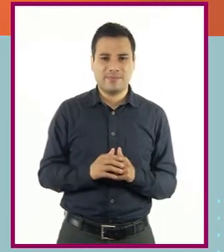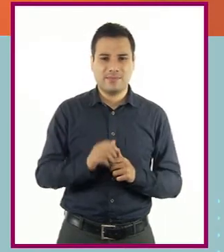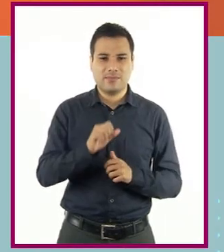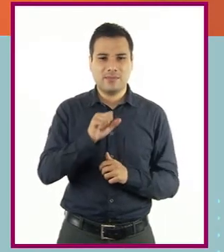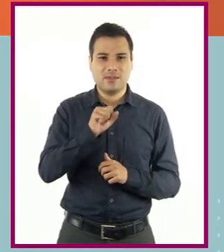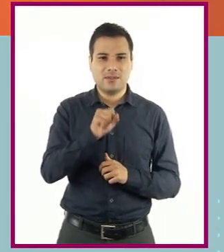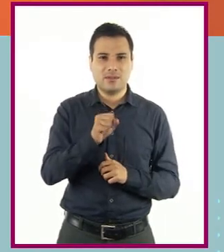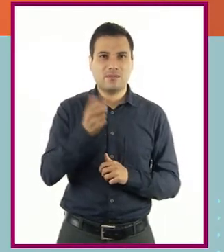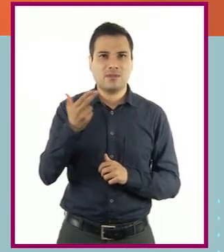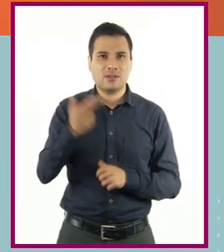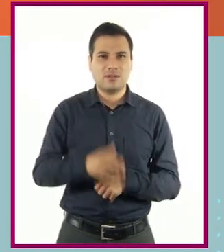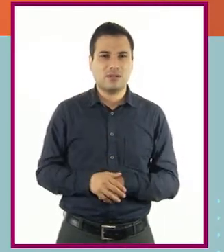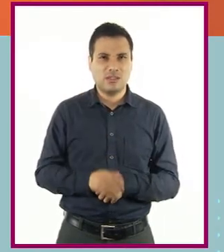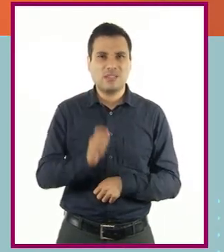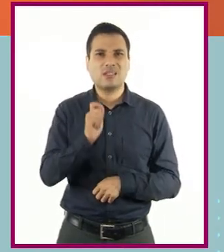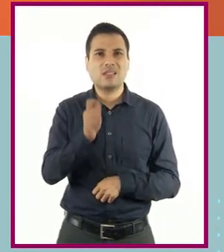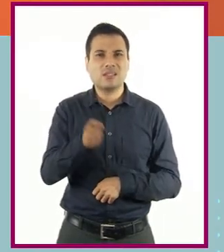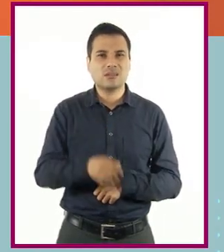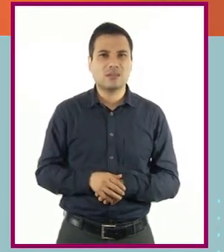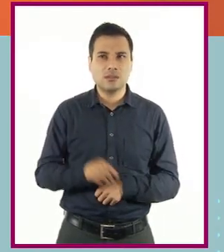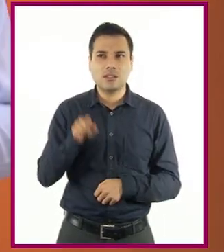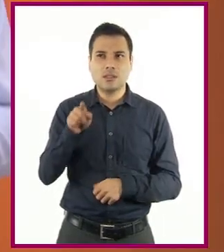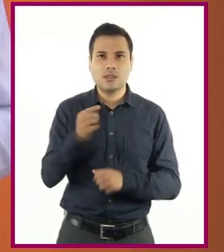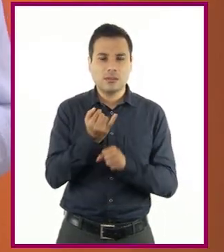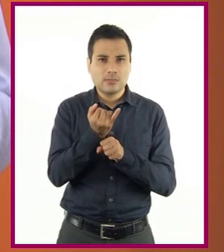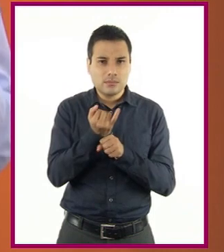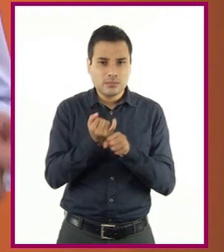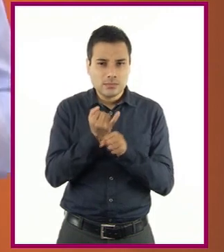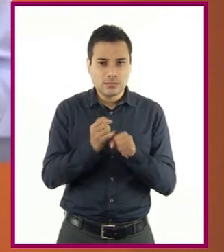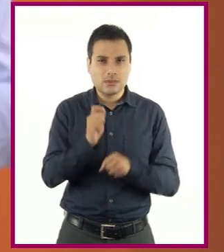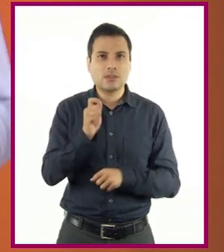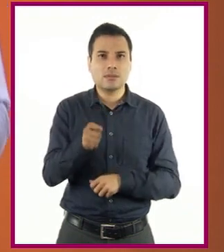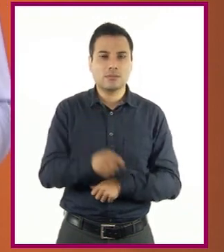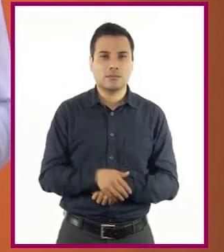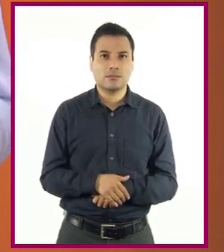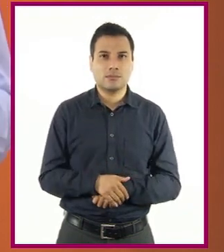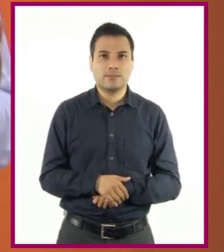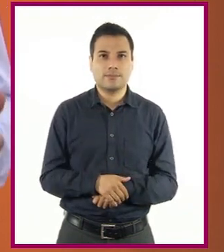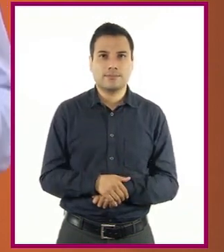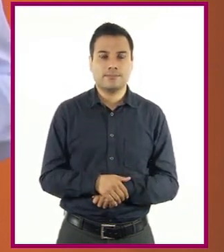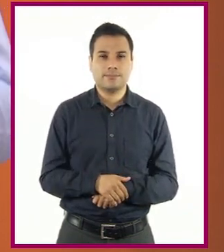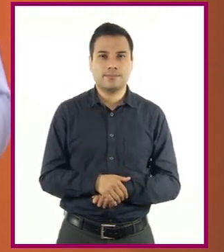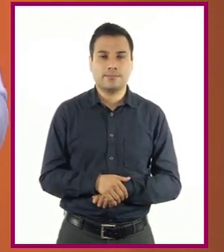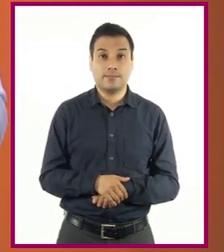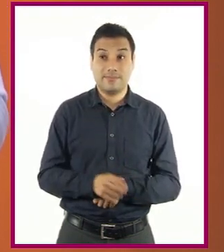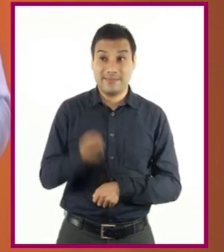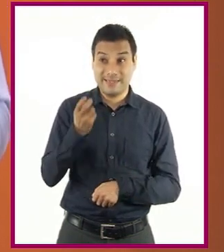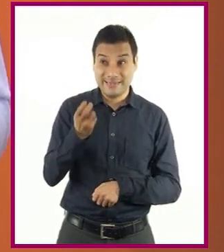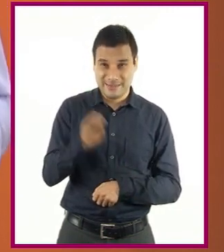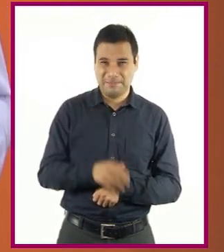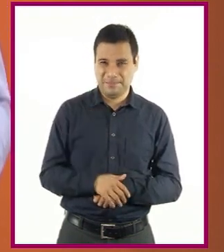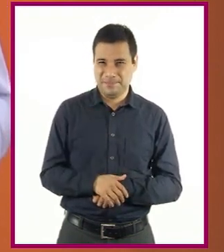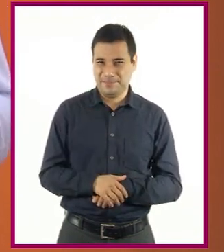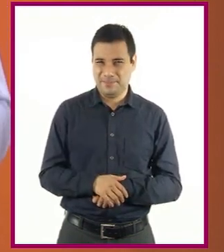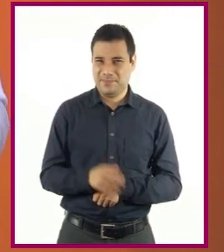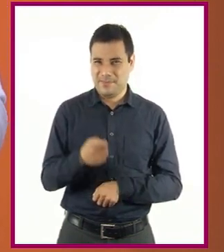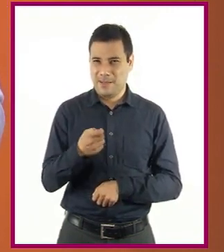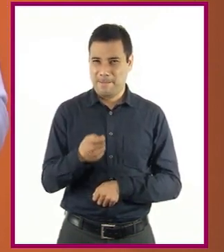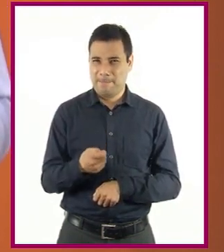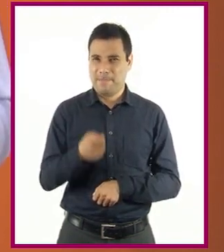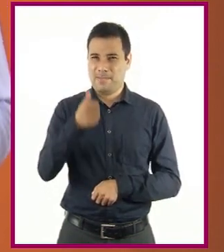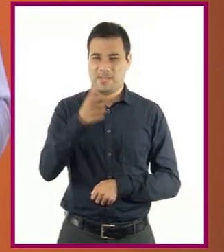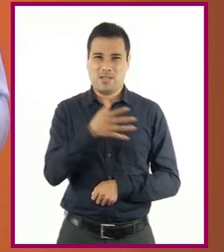Hawking? ¿Cuáles fueron sus investigaciones? Stephen Hawking fue el primer hijo de una familia de buenos